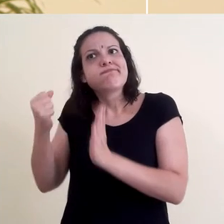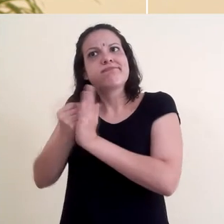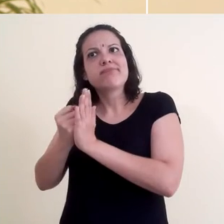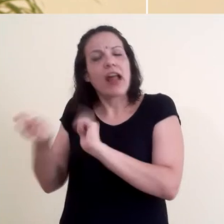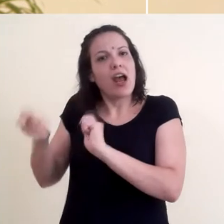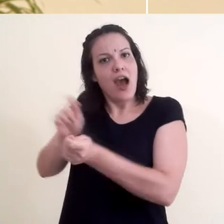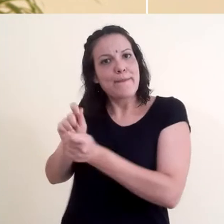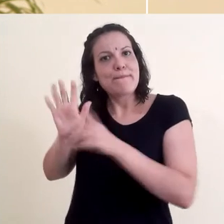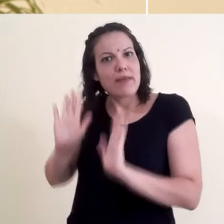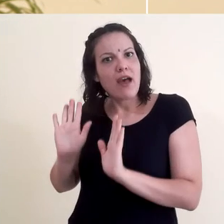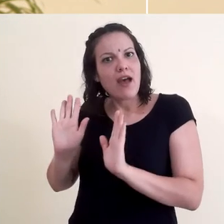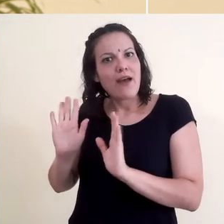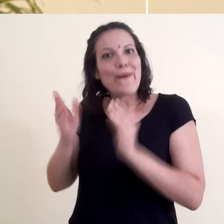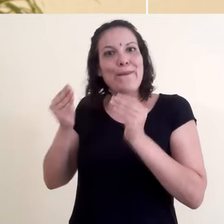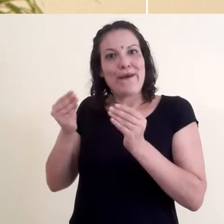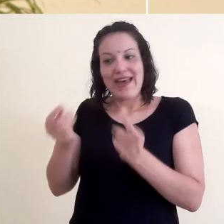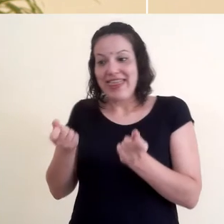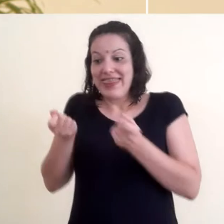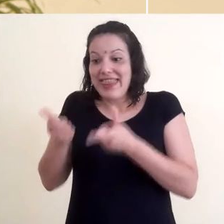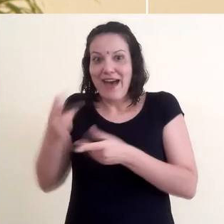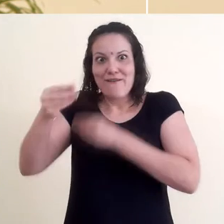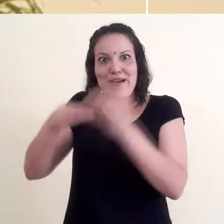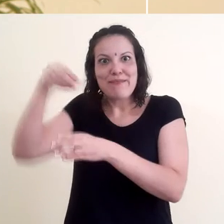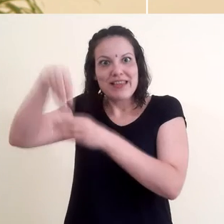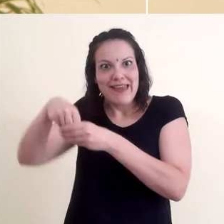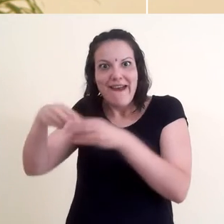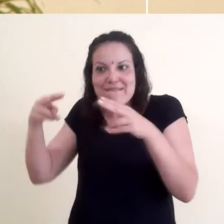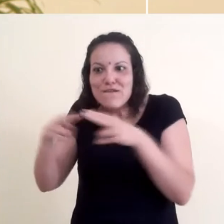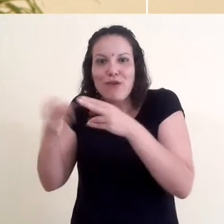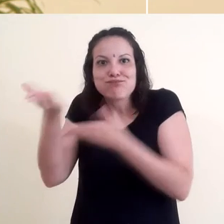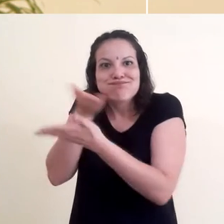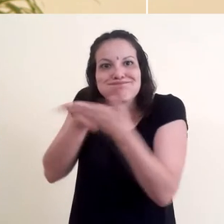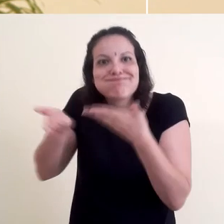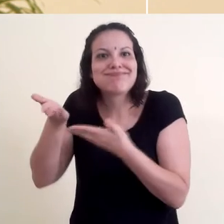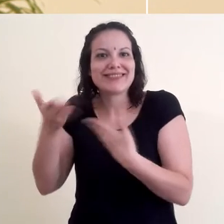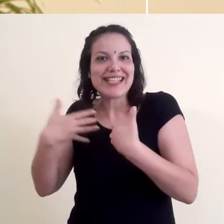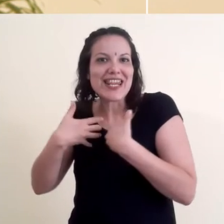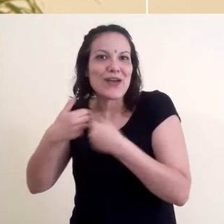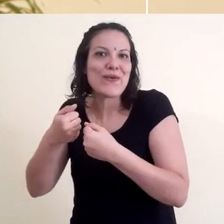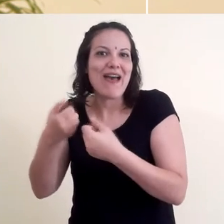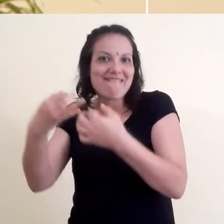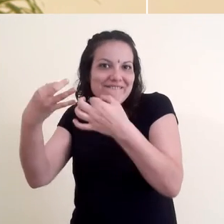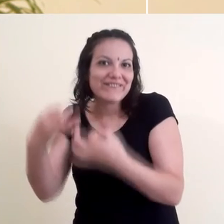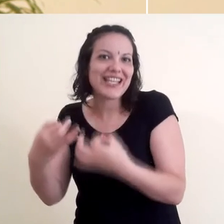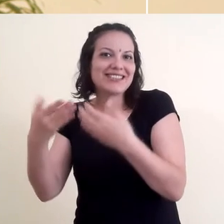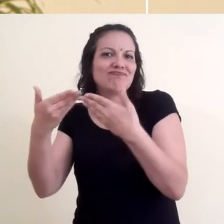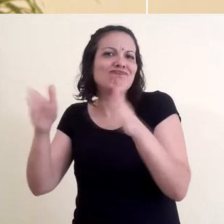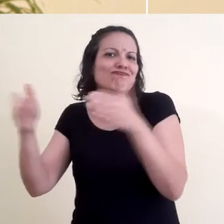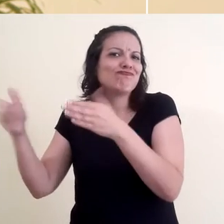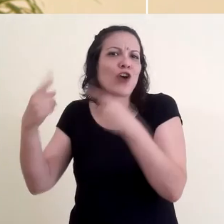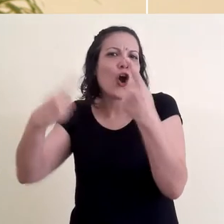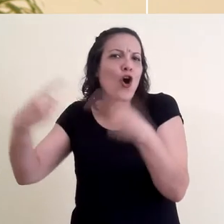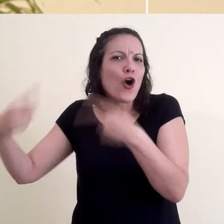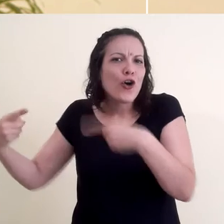el encuentro termina siendo saludable y termina siendo amable y habilitador de otras cosas. Es